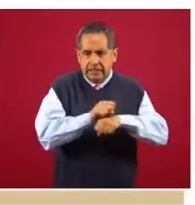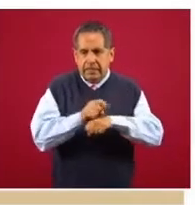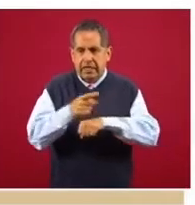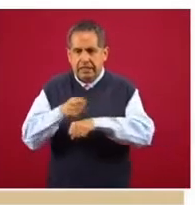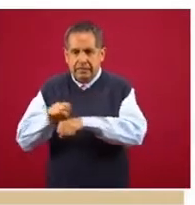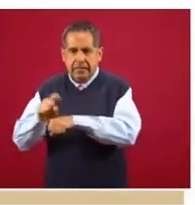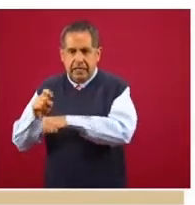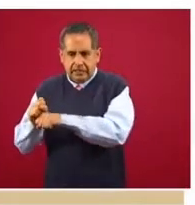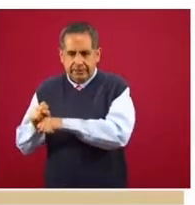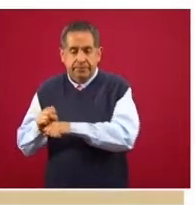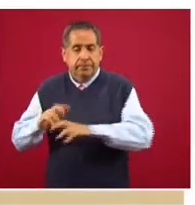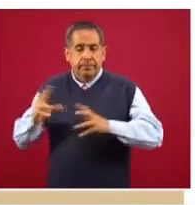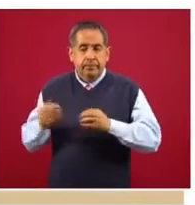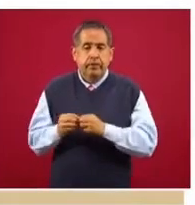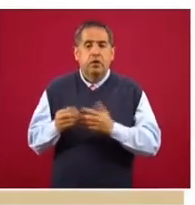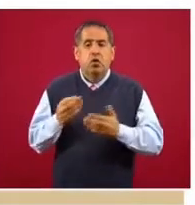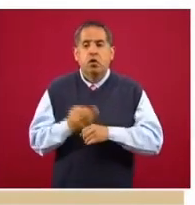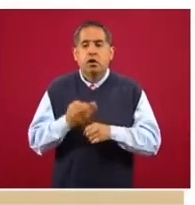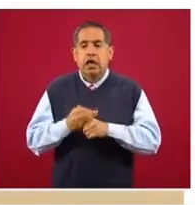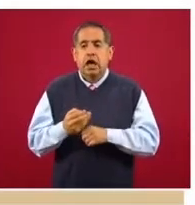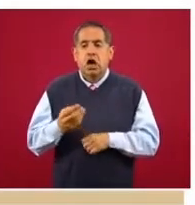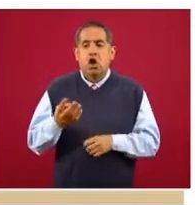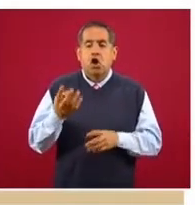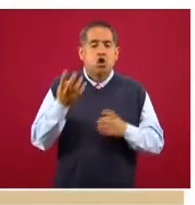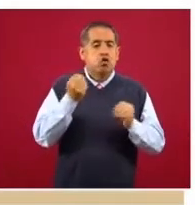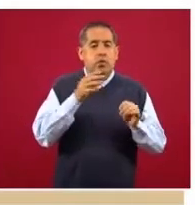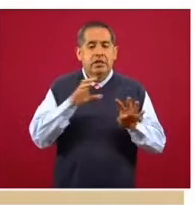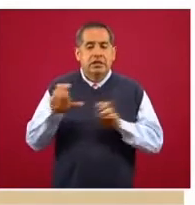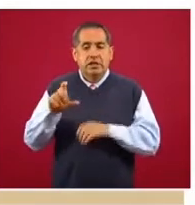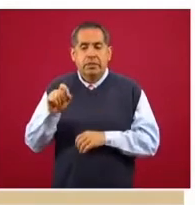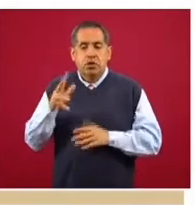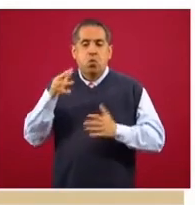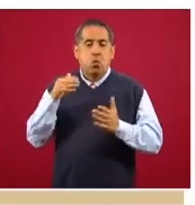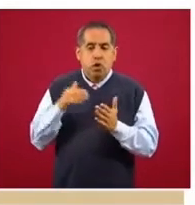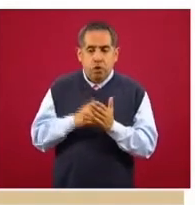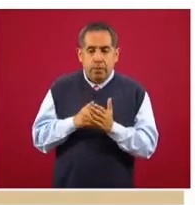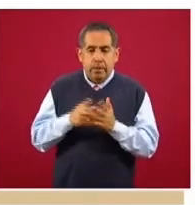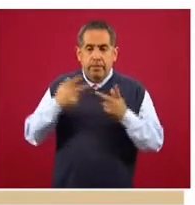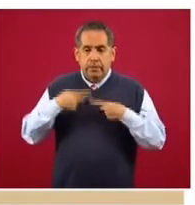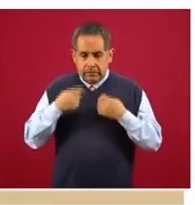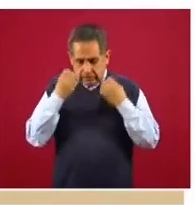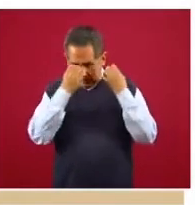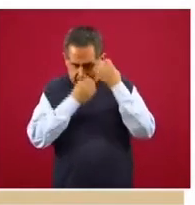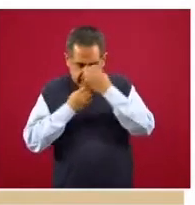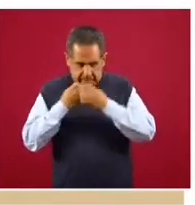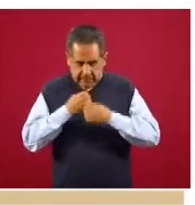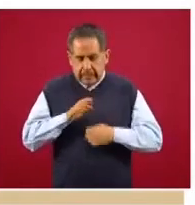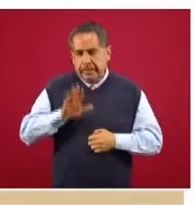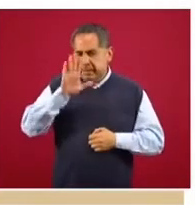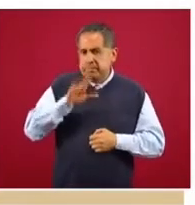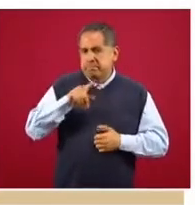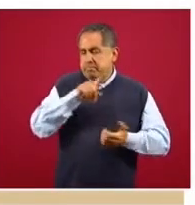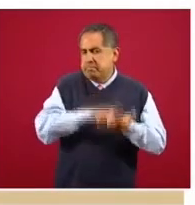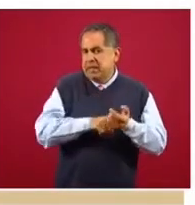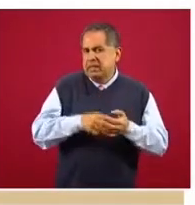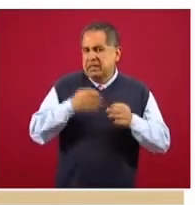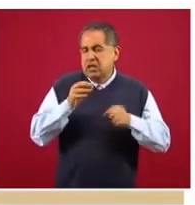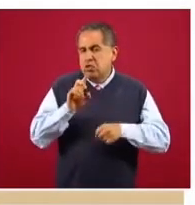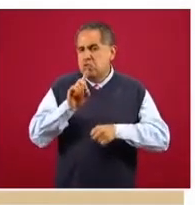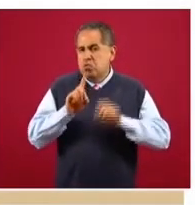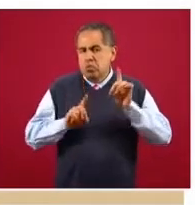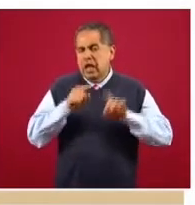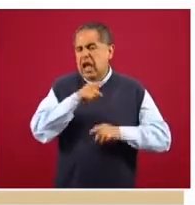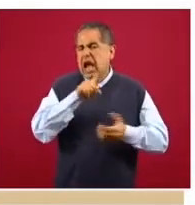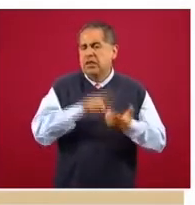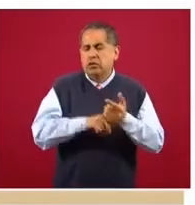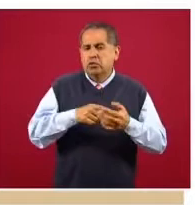de 924,000 personas que ingresaron a protocolo de estudio por ser clasificadas como casos sospechosos.